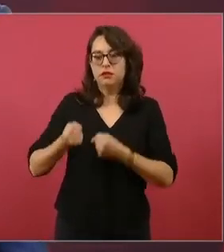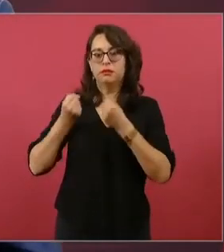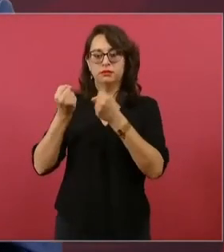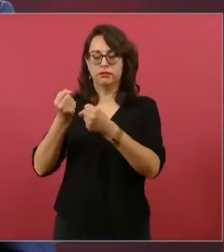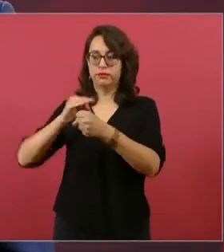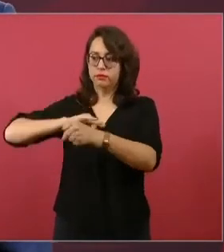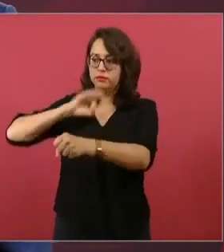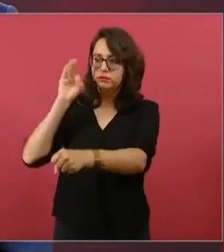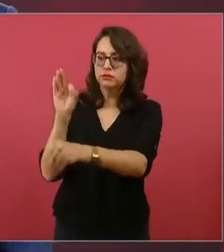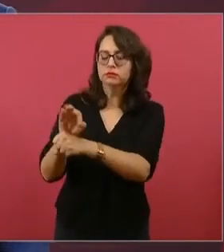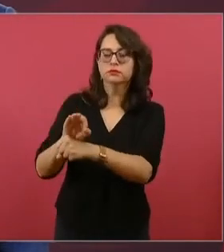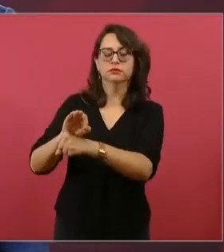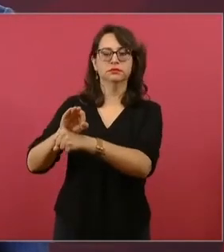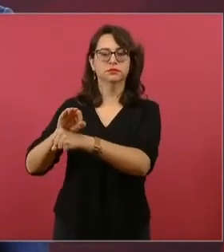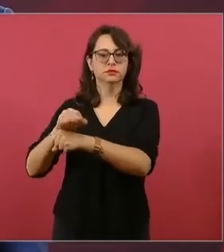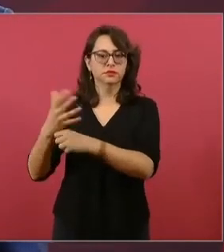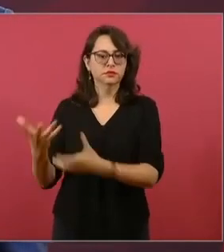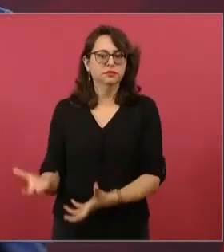Por eso,